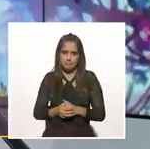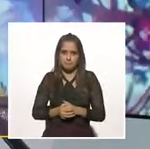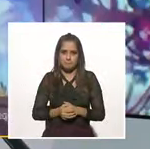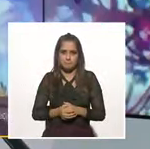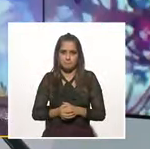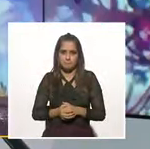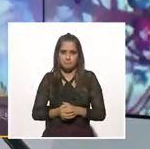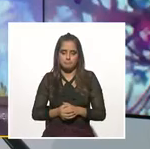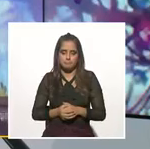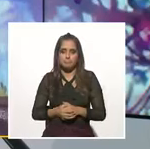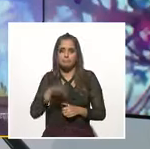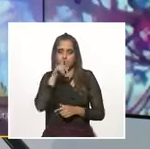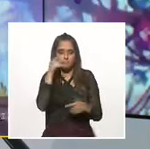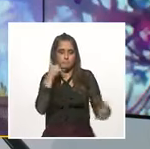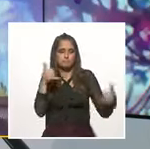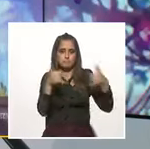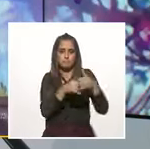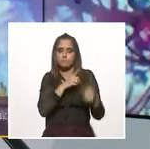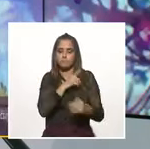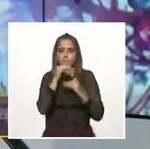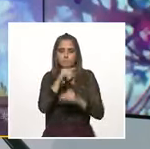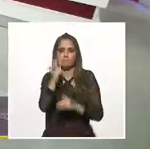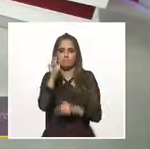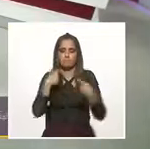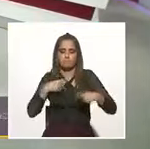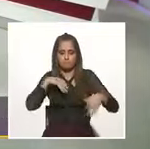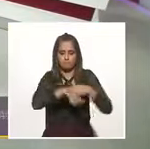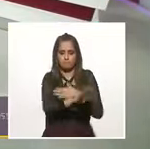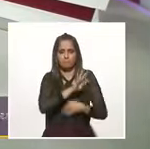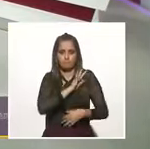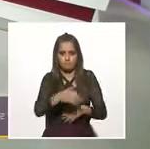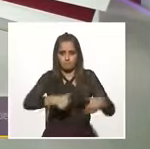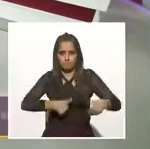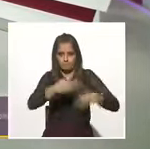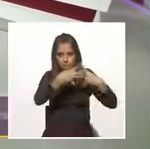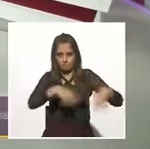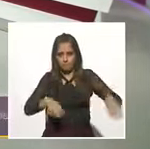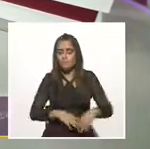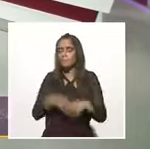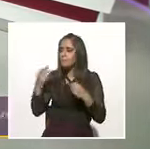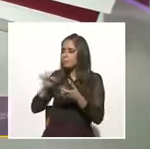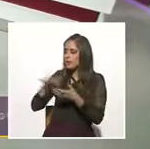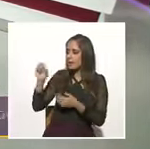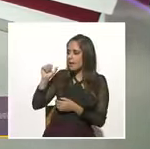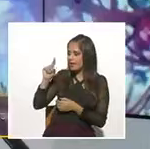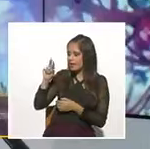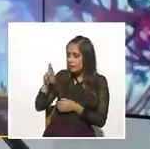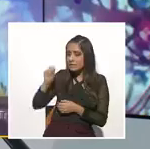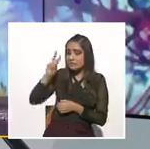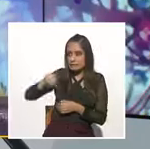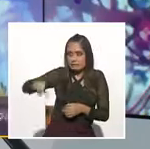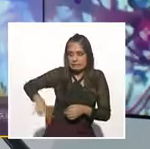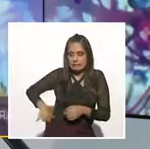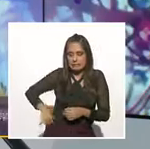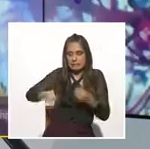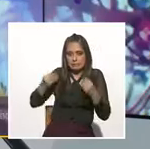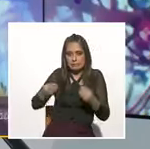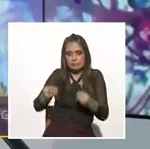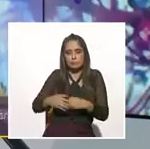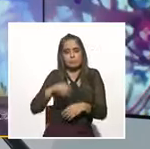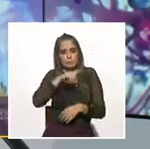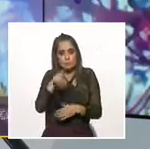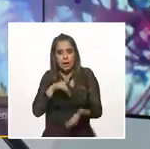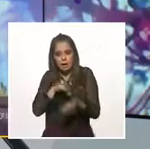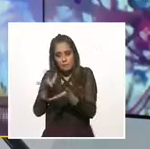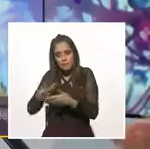ahora mejor una llamada. Solo son 20 lugares, pues. Sí, muy bien. Pues muchísimas gracias, Andrés. Muy interesante, la verdad. Y bueno, pues sí, hay que apoyar